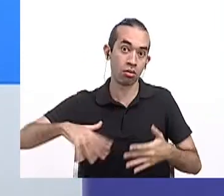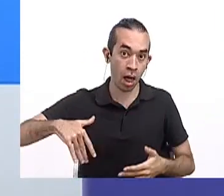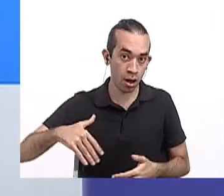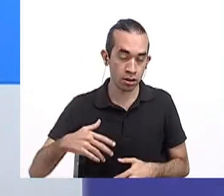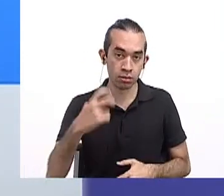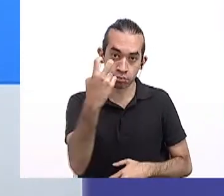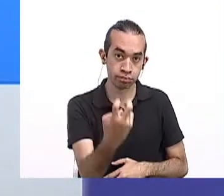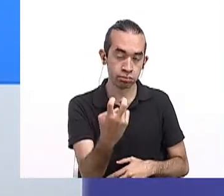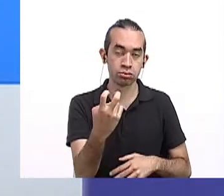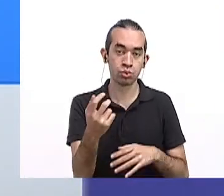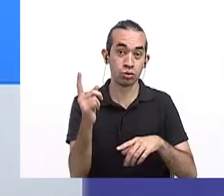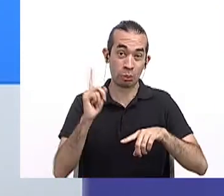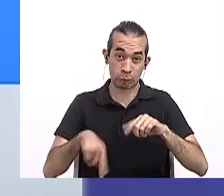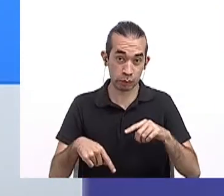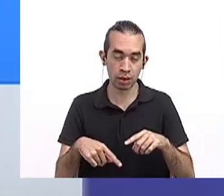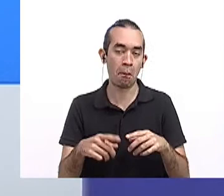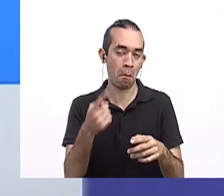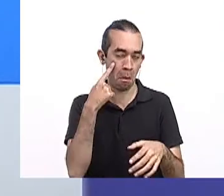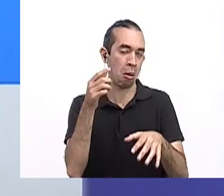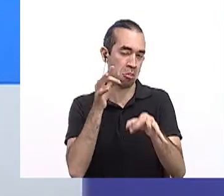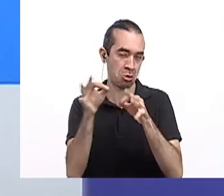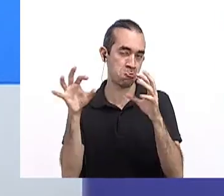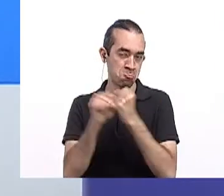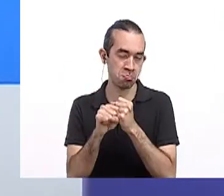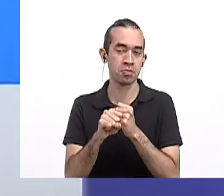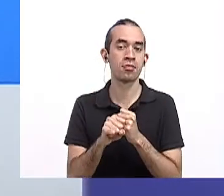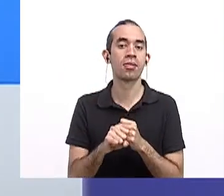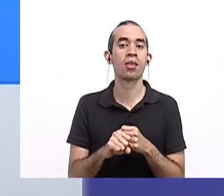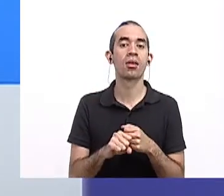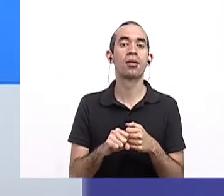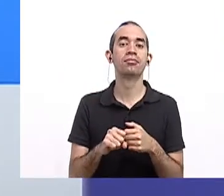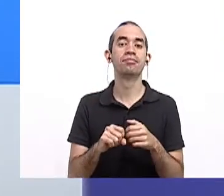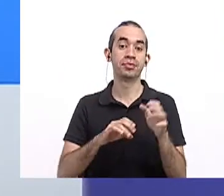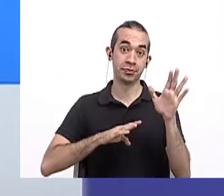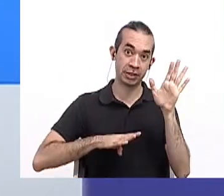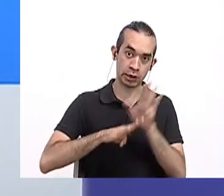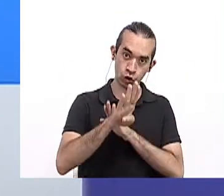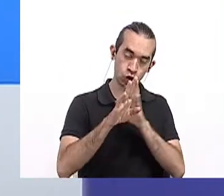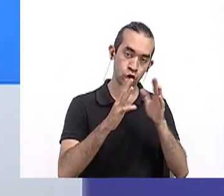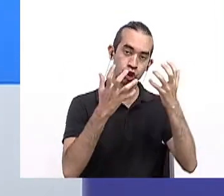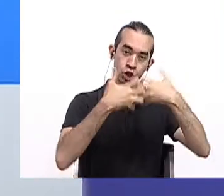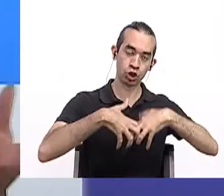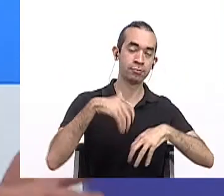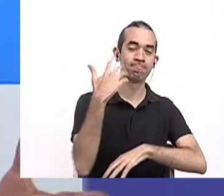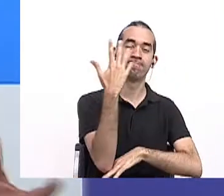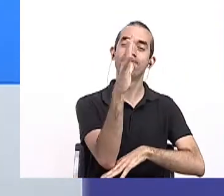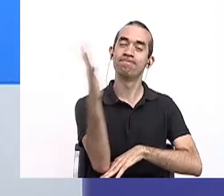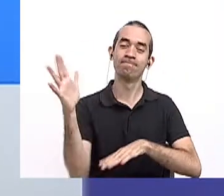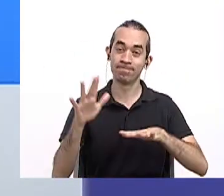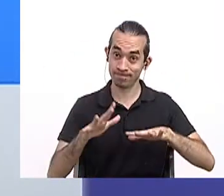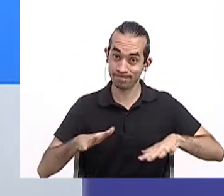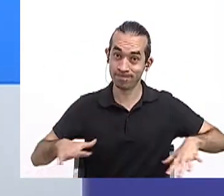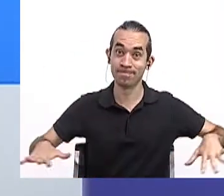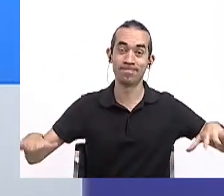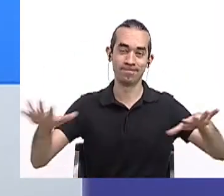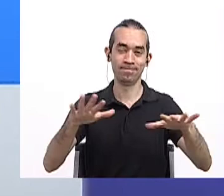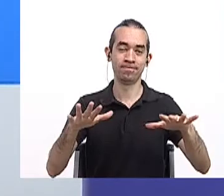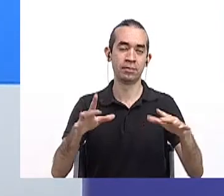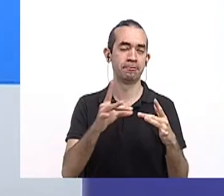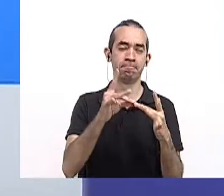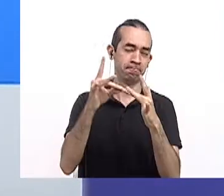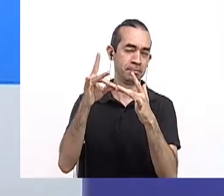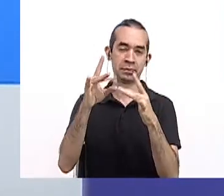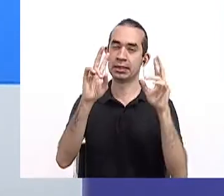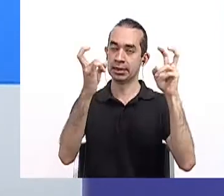no pudieron estar bueno en la primera parte estudiamos un poco sobre el desarrollo sostenible que es de los temas principales de estos